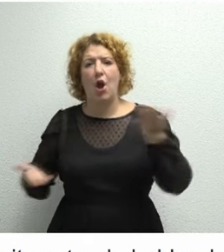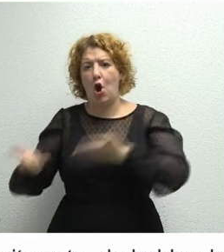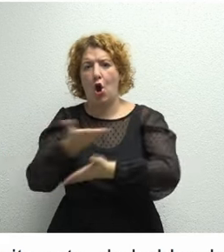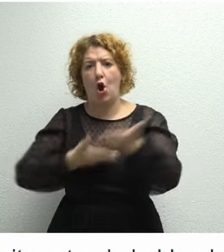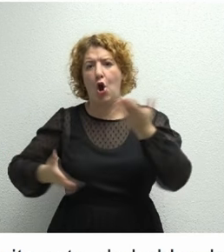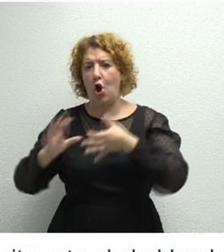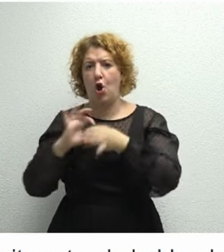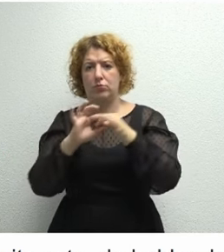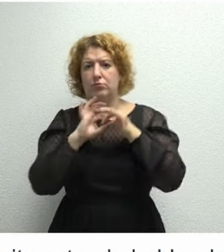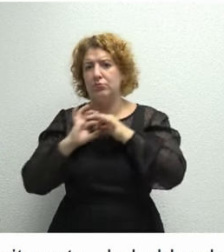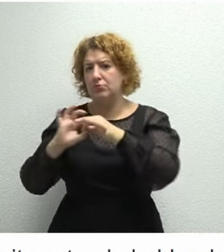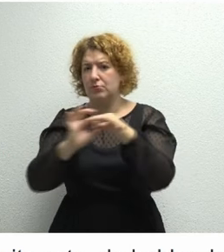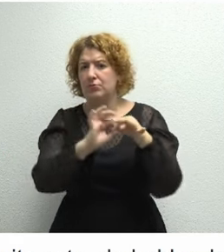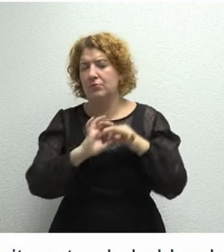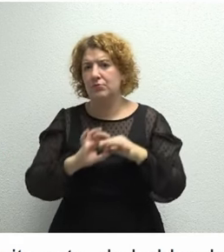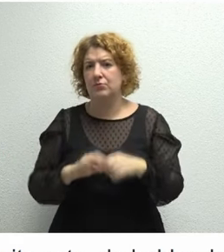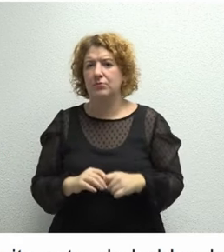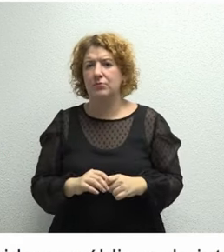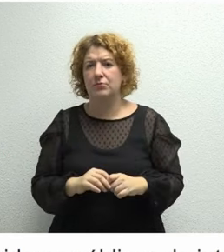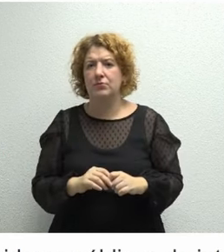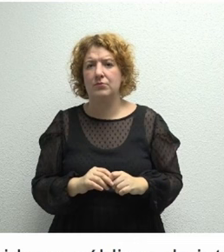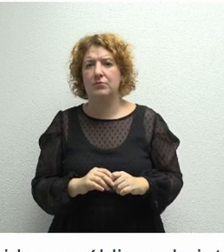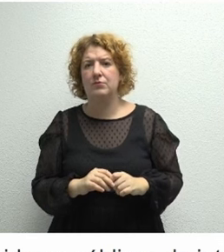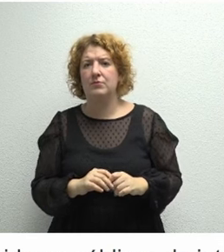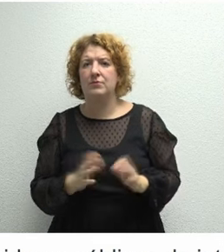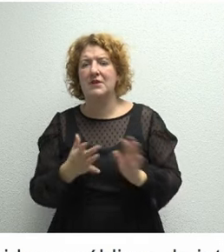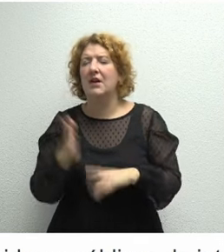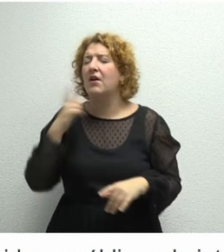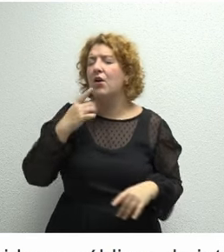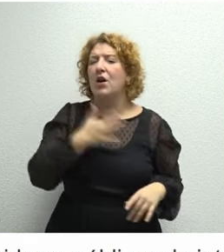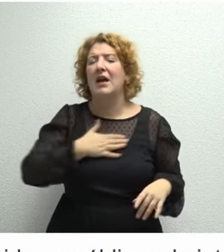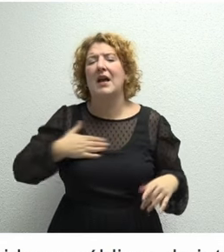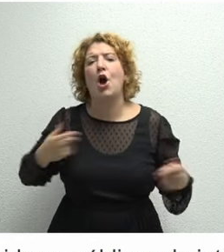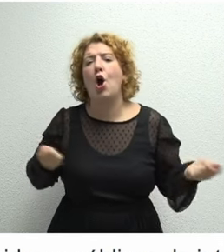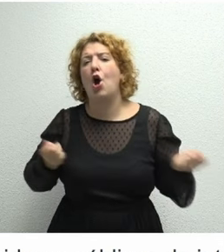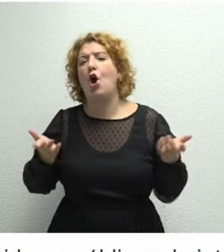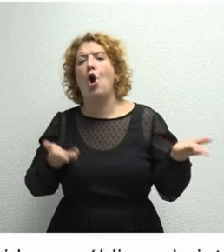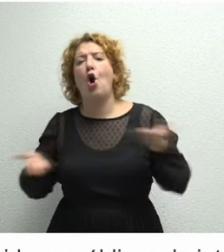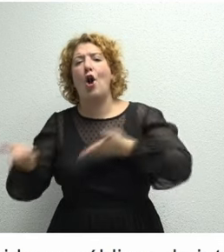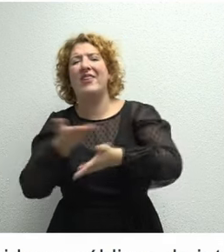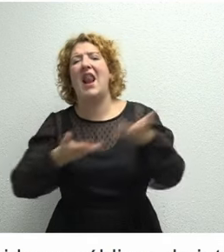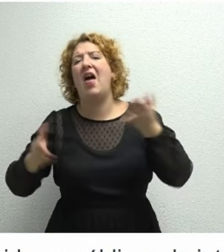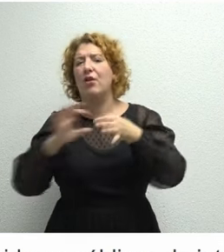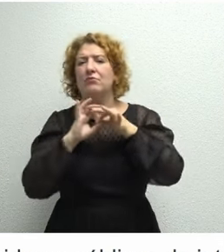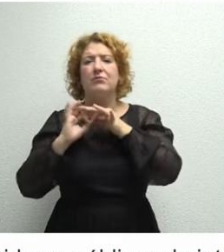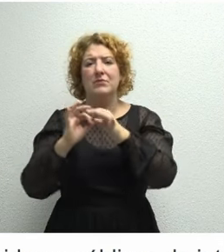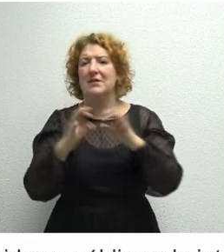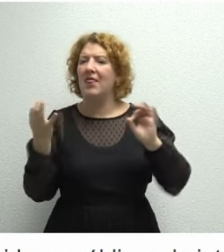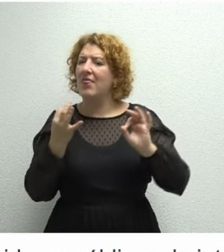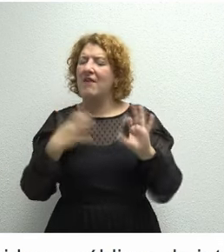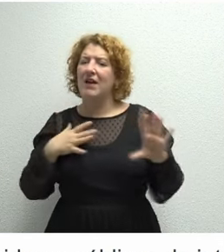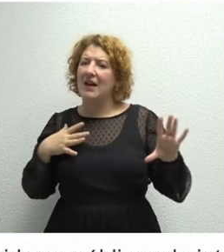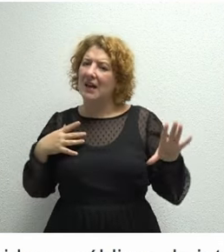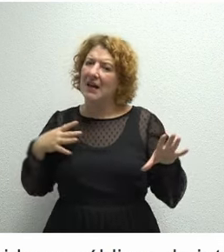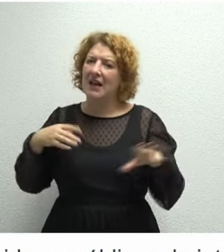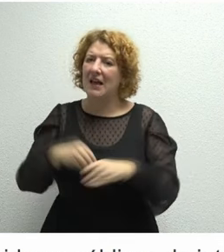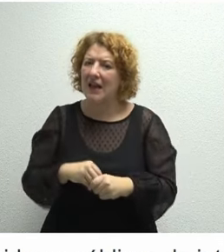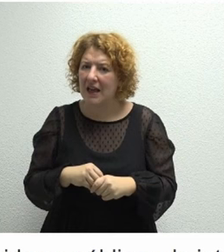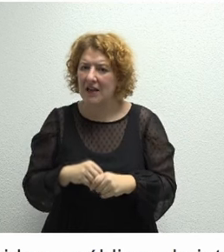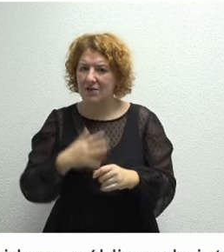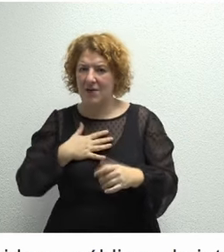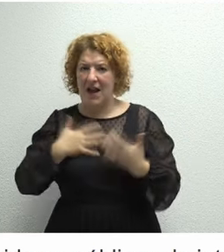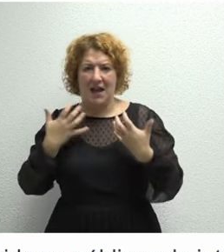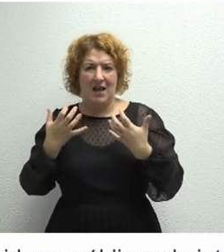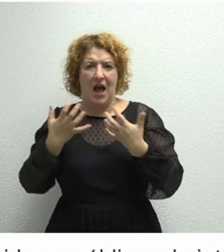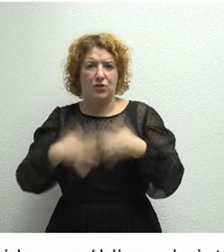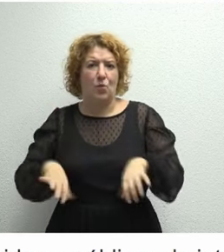que que personas inquietas que llevan esto en la sangre estén diciendo que la coordinación sociosanitaria tengamos que integrarla en nuestro trabajo no sino